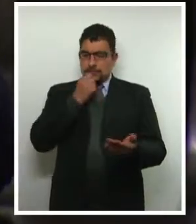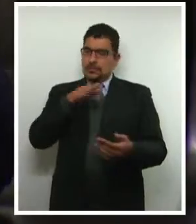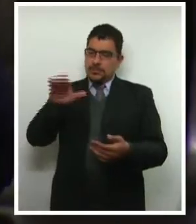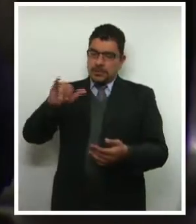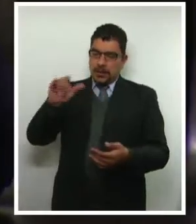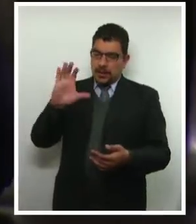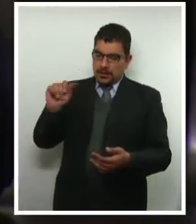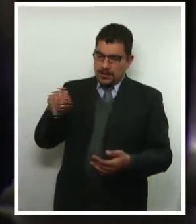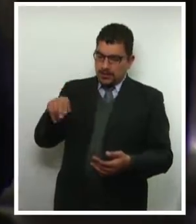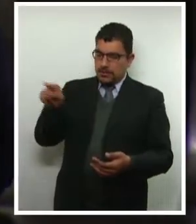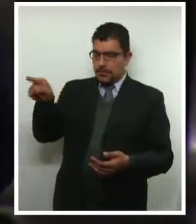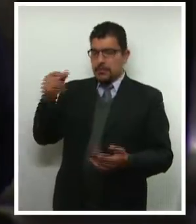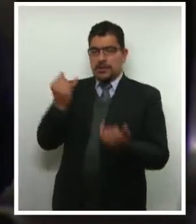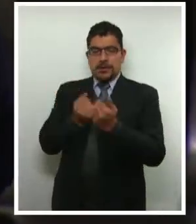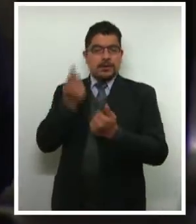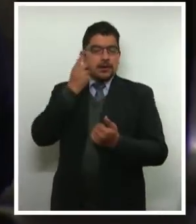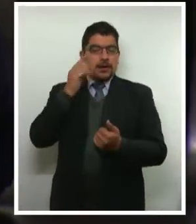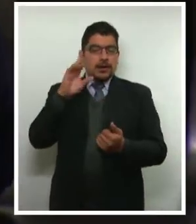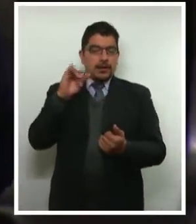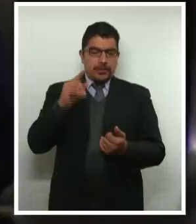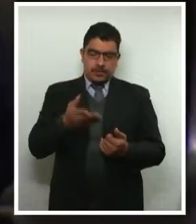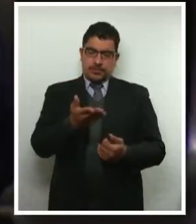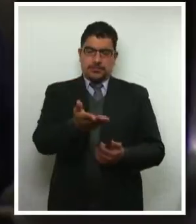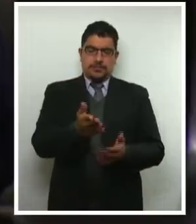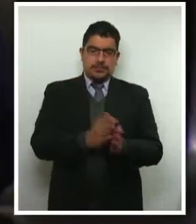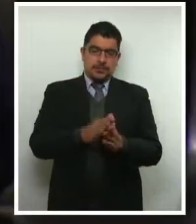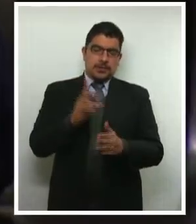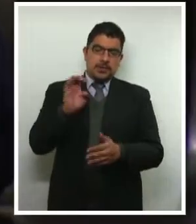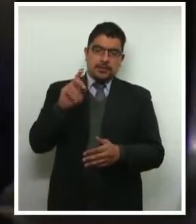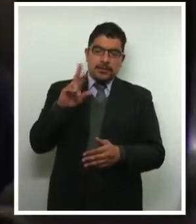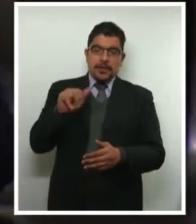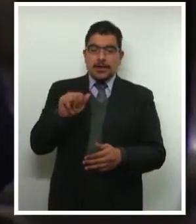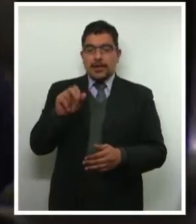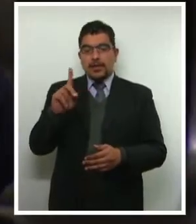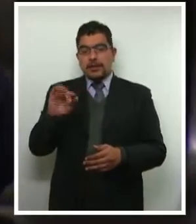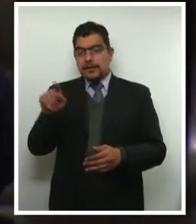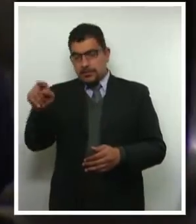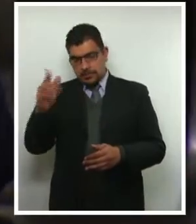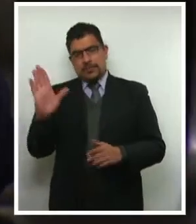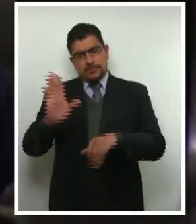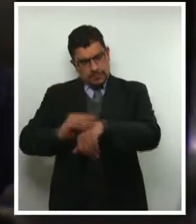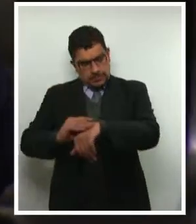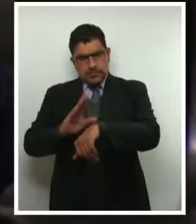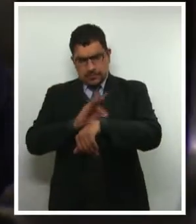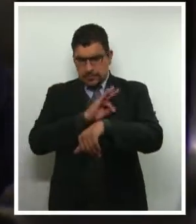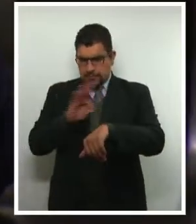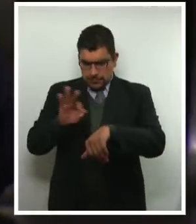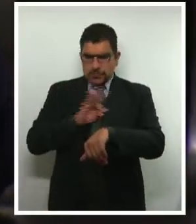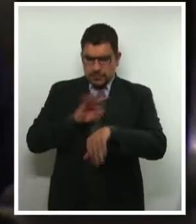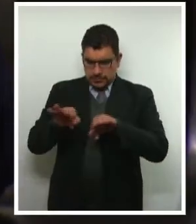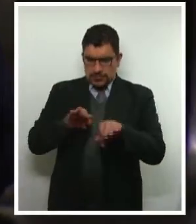Jackson y la diputada Claudia, Elvira Daniel, ¿nos dan chance de trabajar, por favor?